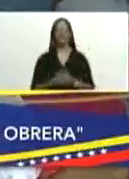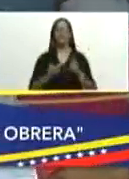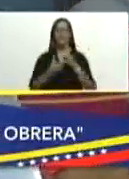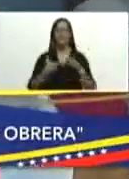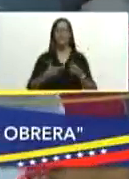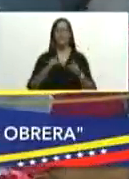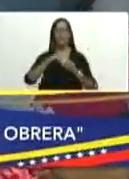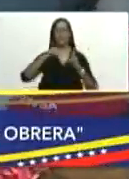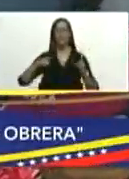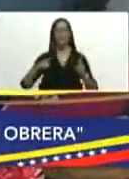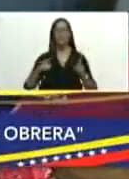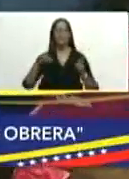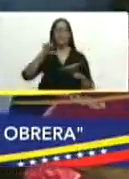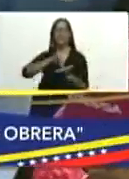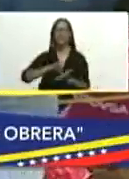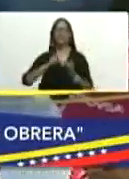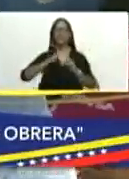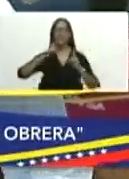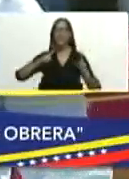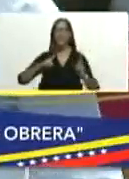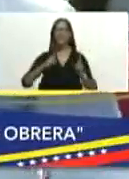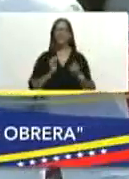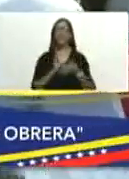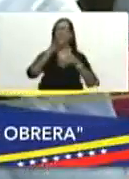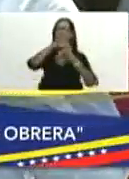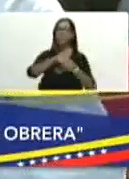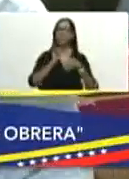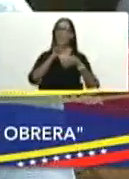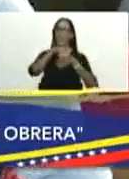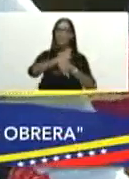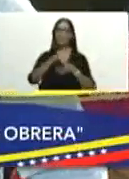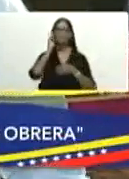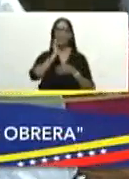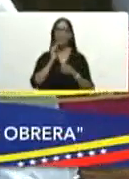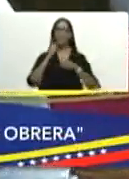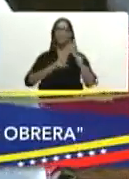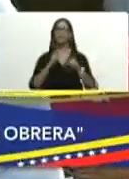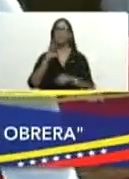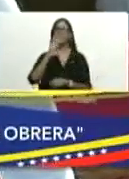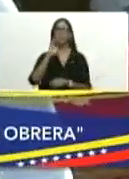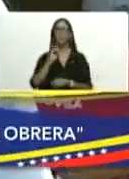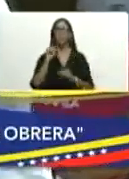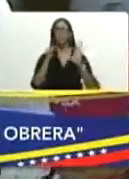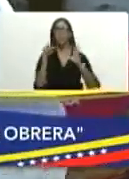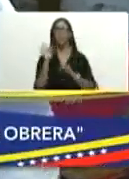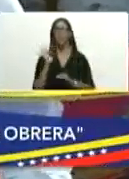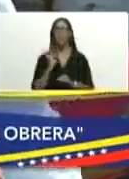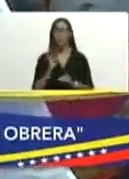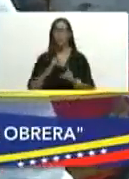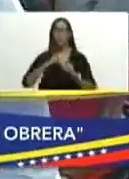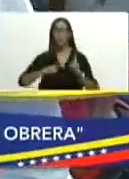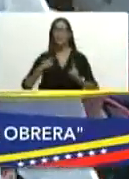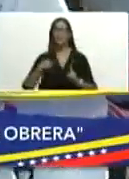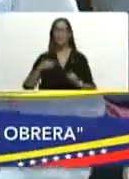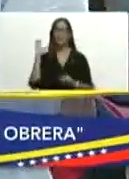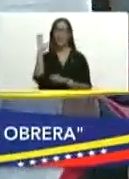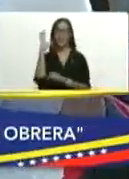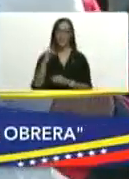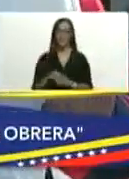la central hidroeléctrica Simón Bolívar donde producimos entre el 50 y 60 por ciento la energía que mueve el país